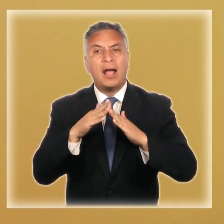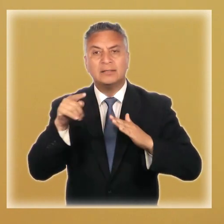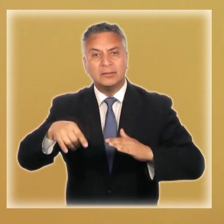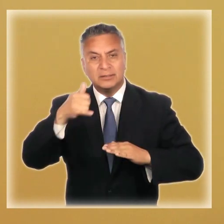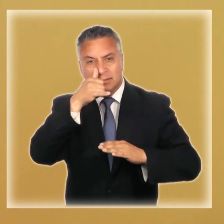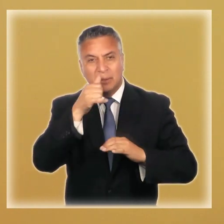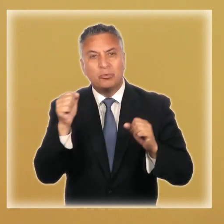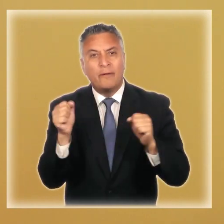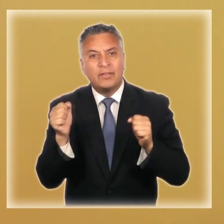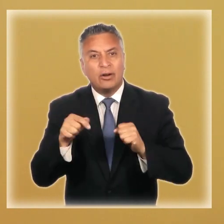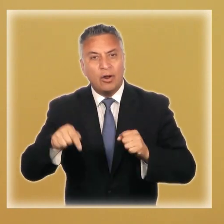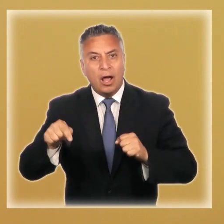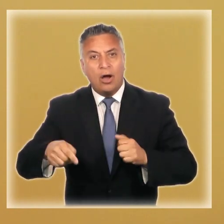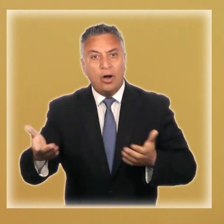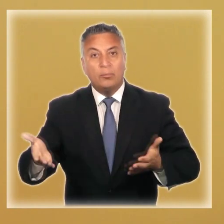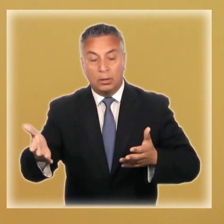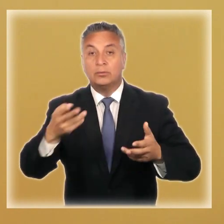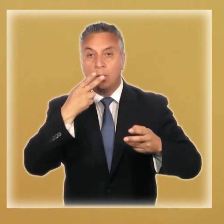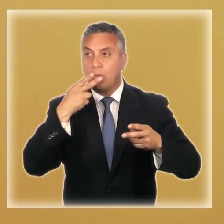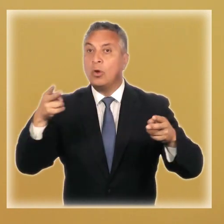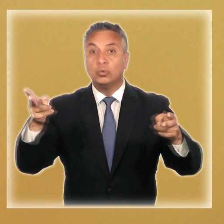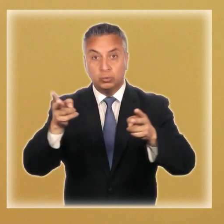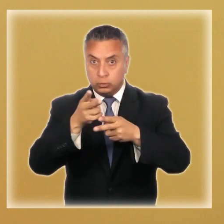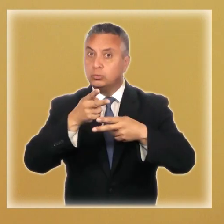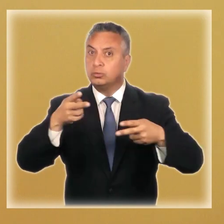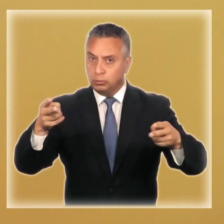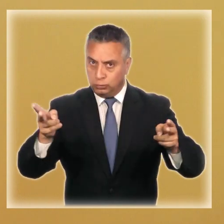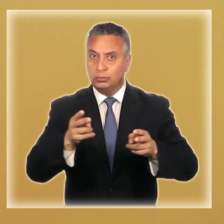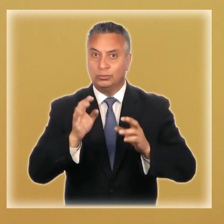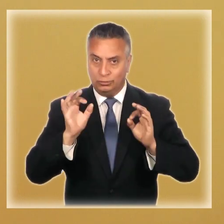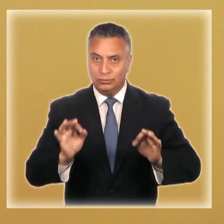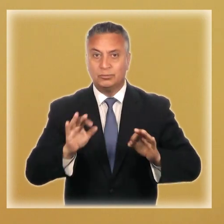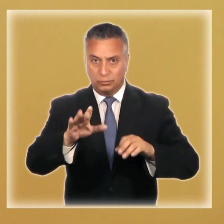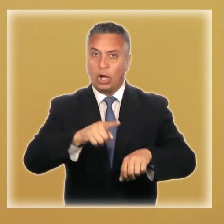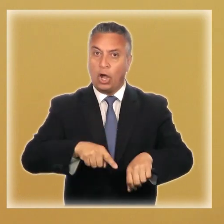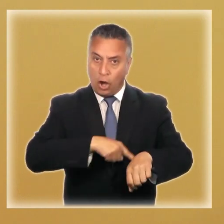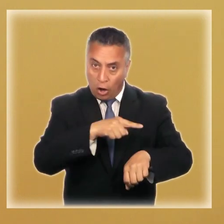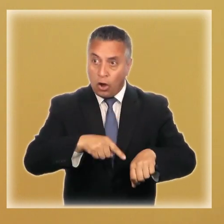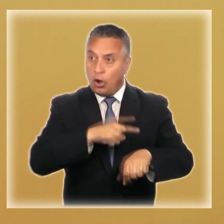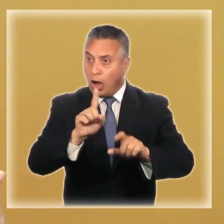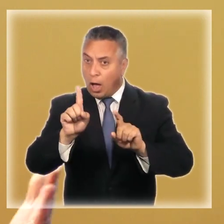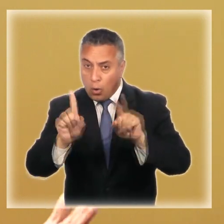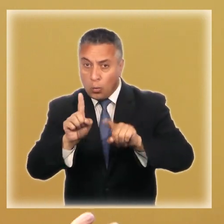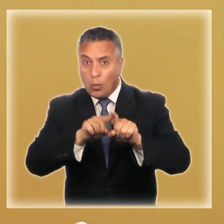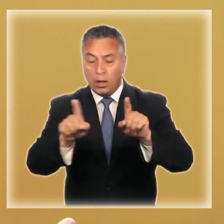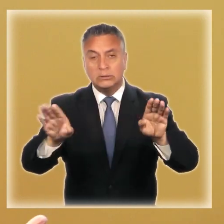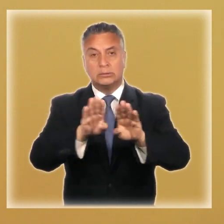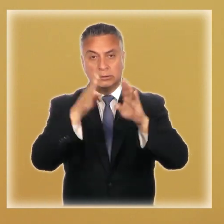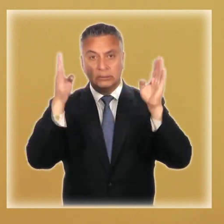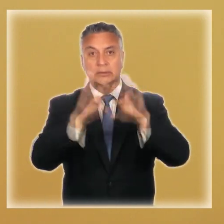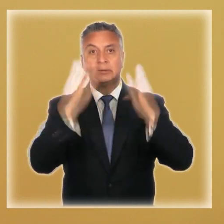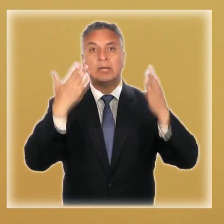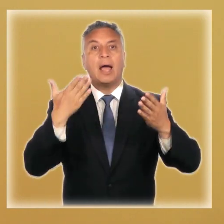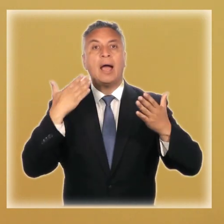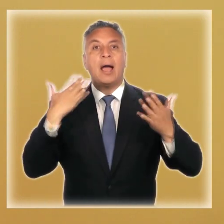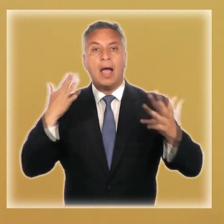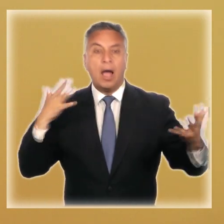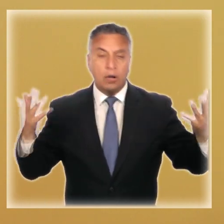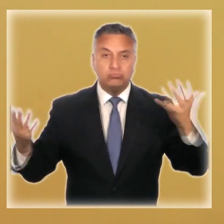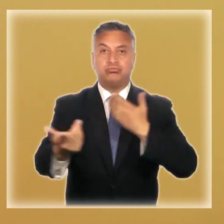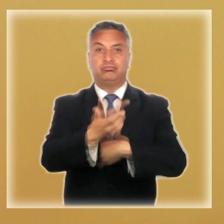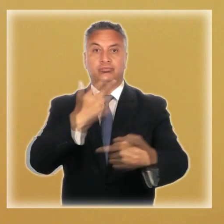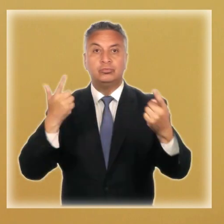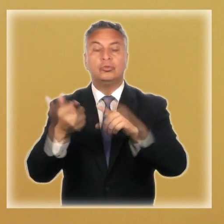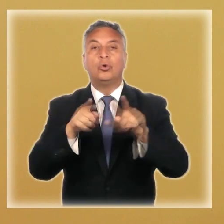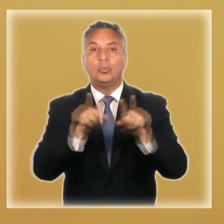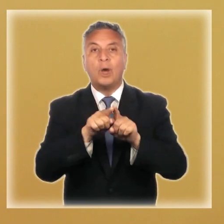tiempos de invierno? Es importante mantener una ventilación adecuada, es decir, durante algunas horas abrir las ventanas para que circule el aire,